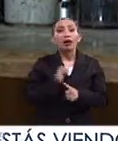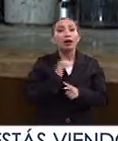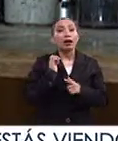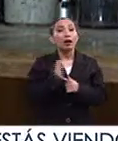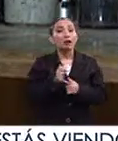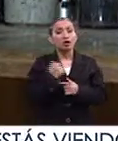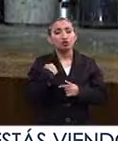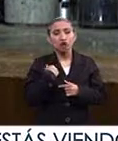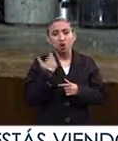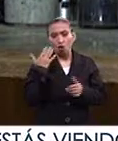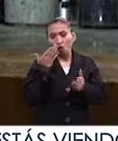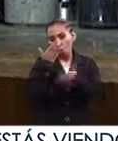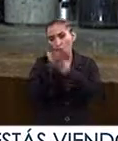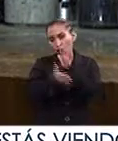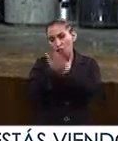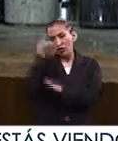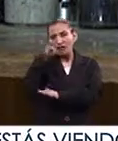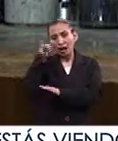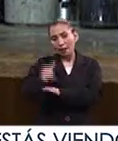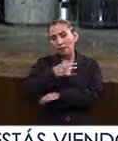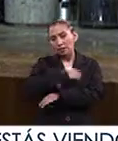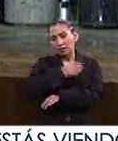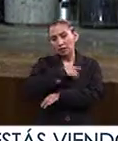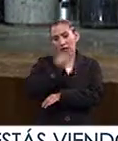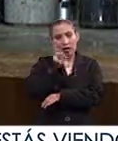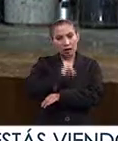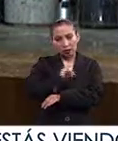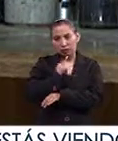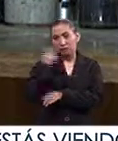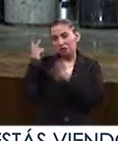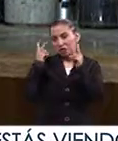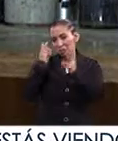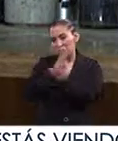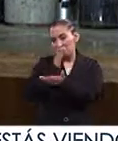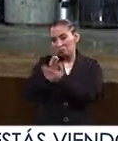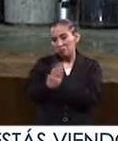Entonces, yo estaba en Italia visitando una de mis hijas, mis dos hijas,